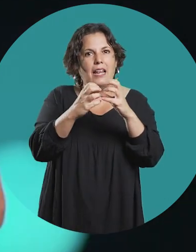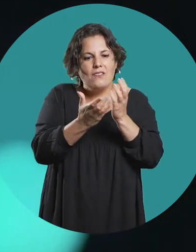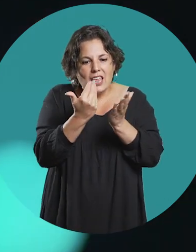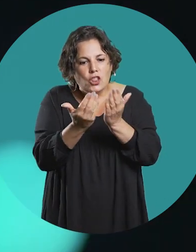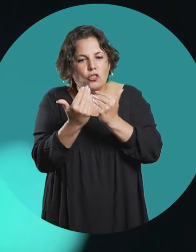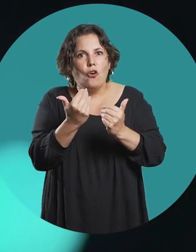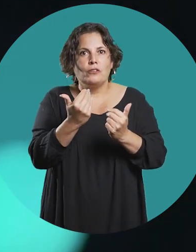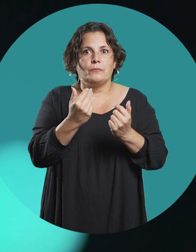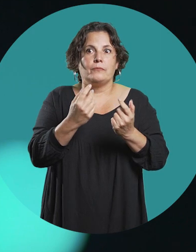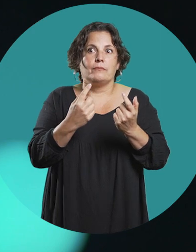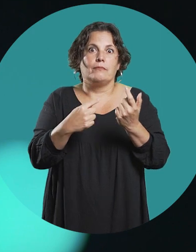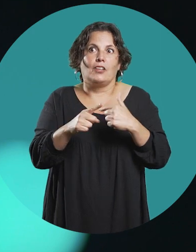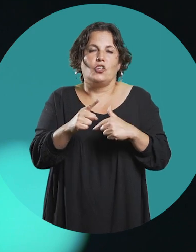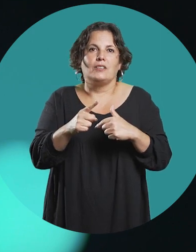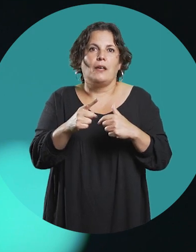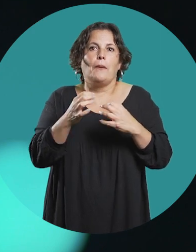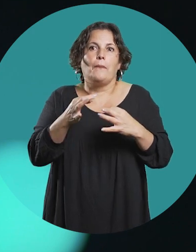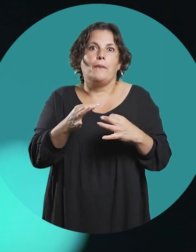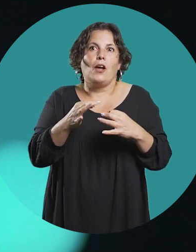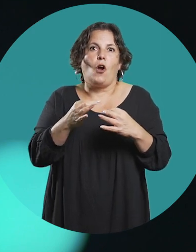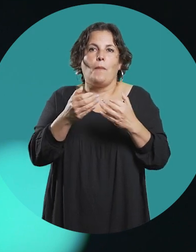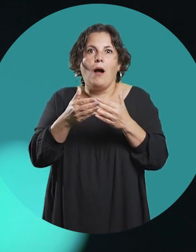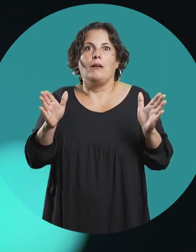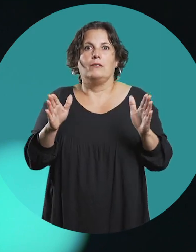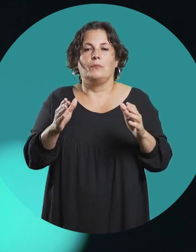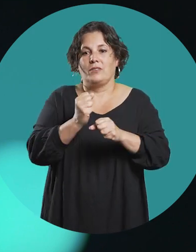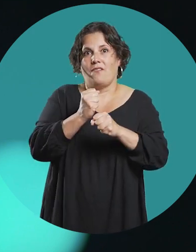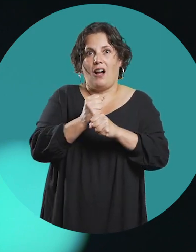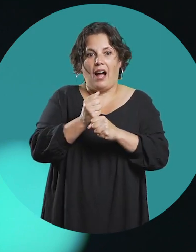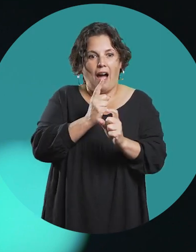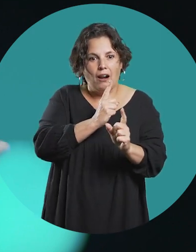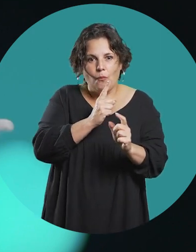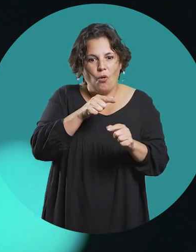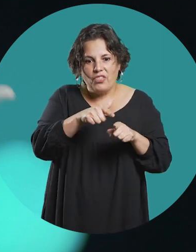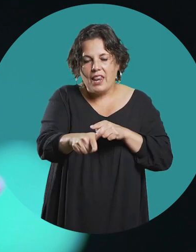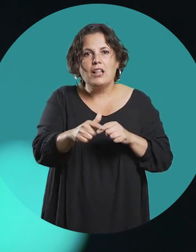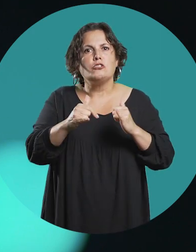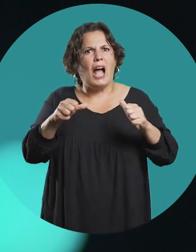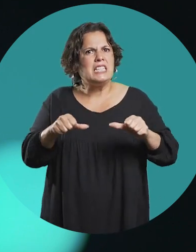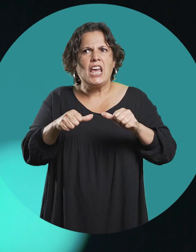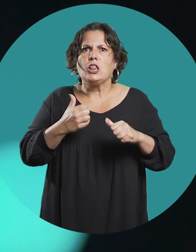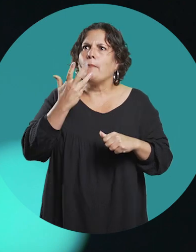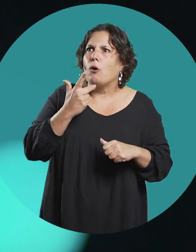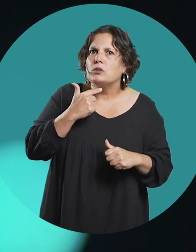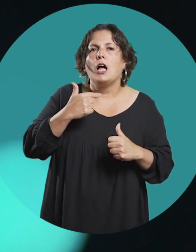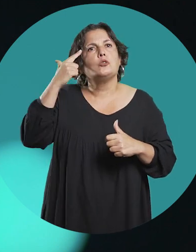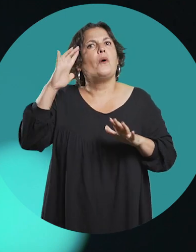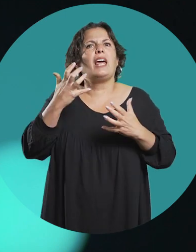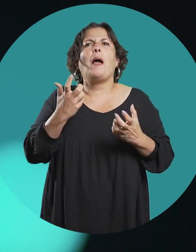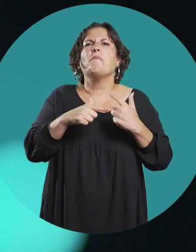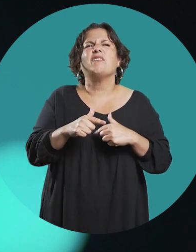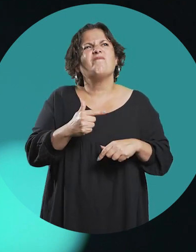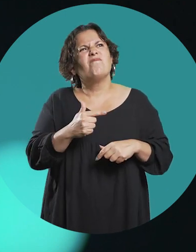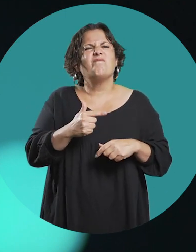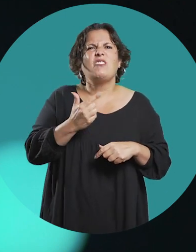bien de mesada. Y me empezó a pasar que estaba haciendo lo que quería y lo que suponía que quería y no me